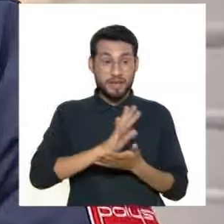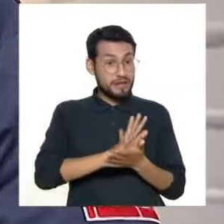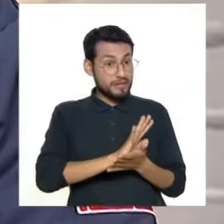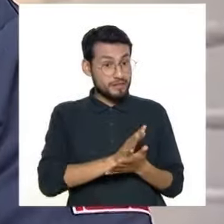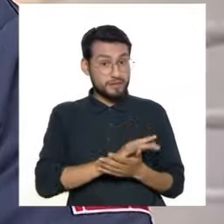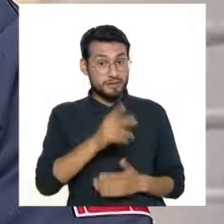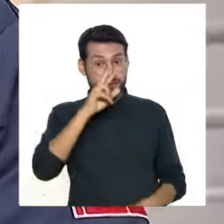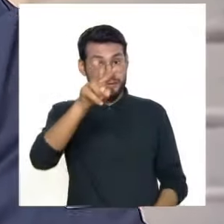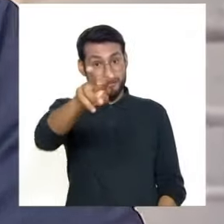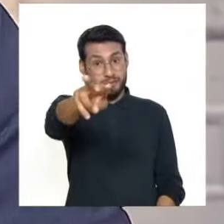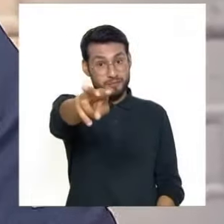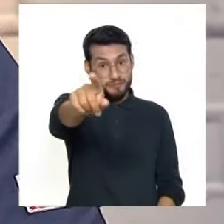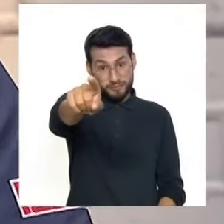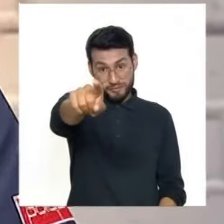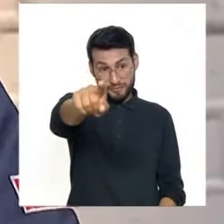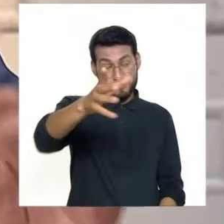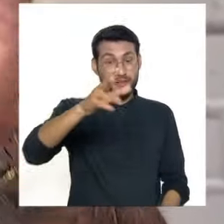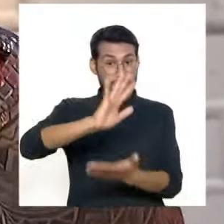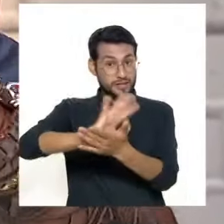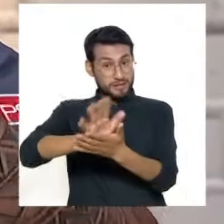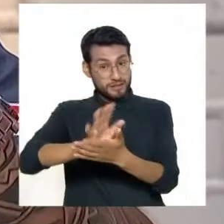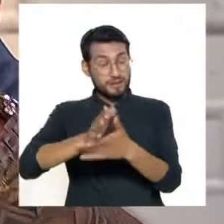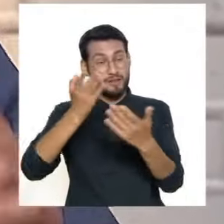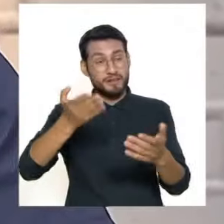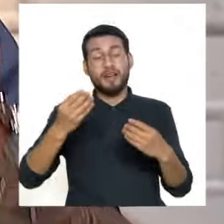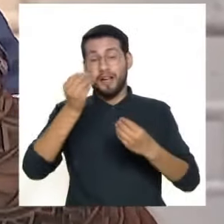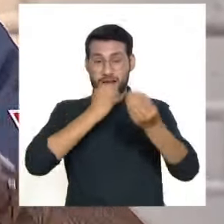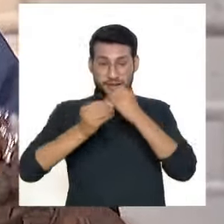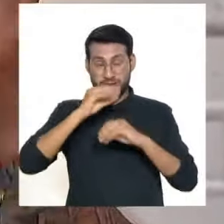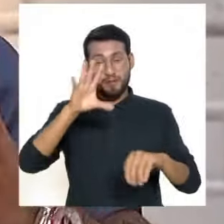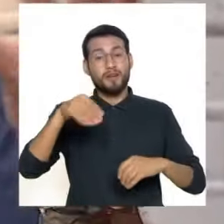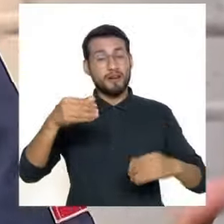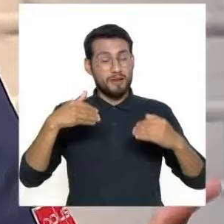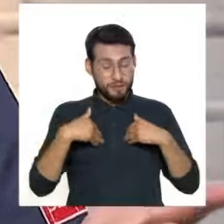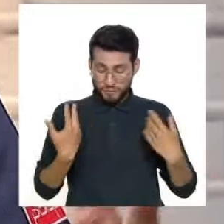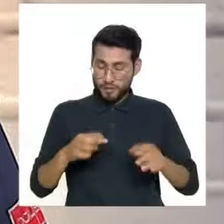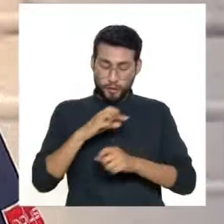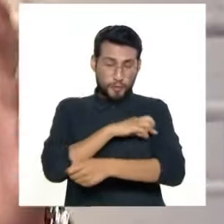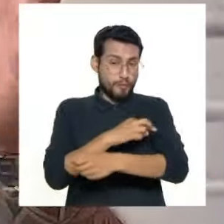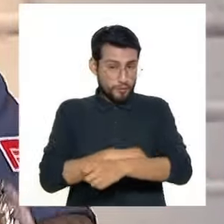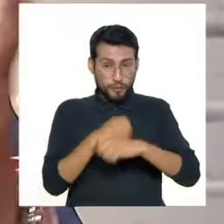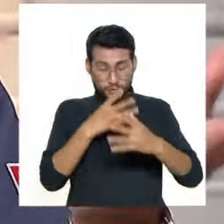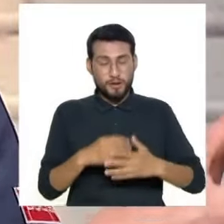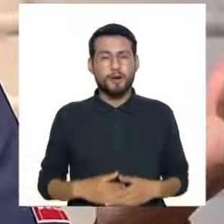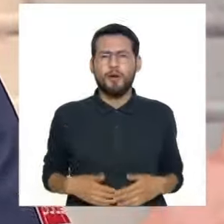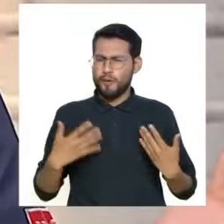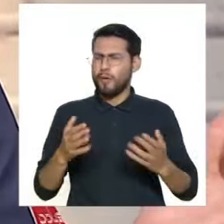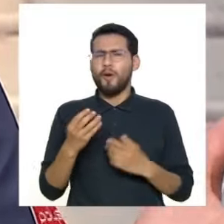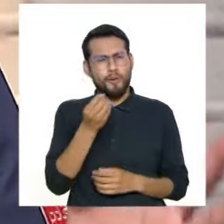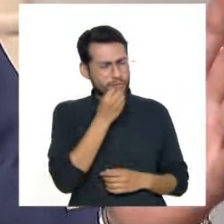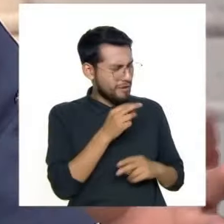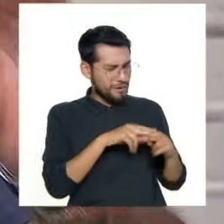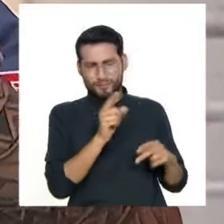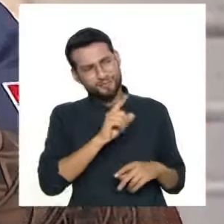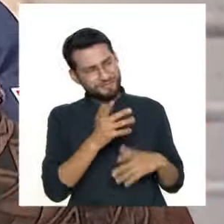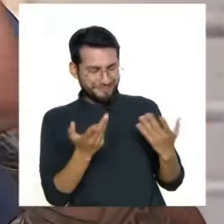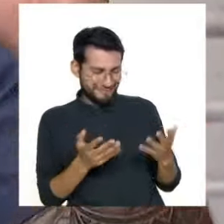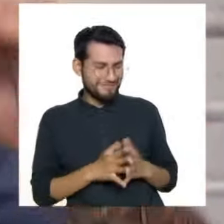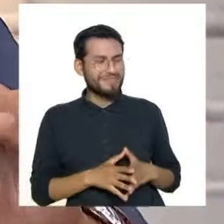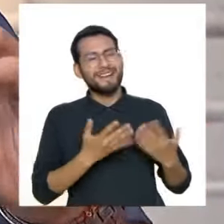mira mirando la cámara Dónde está el queso Tú sabes que es un gran alimento porque contiene muchas proteínas Ajá es mejor que lo comas sin sal obviamente